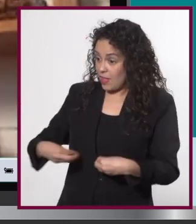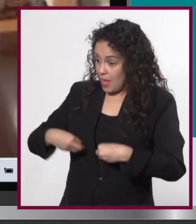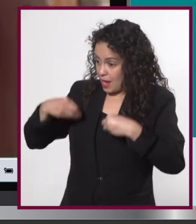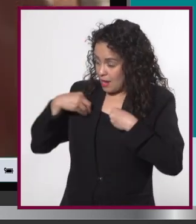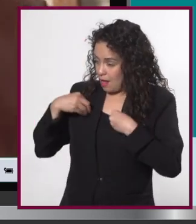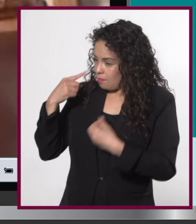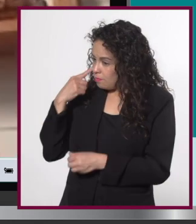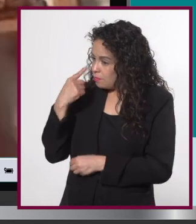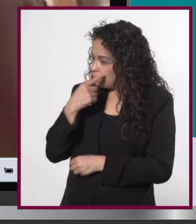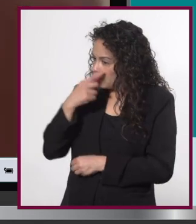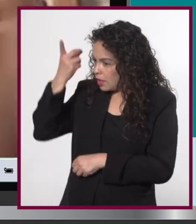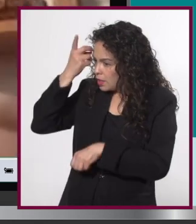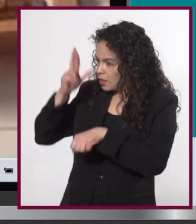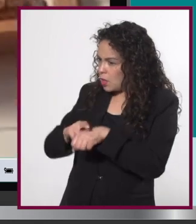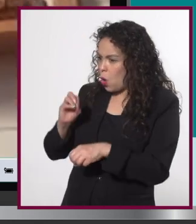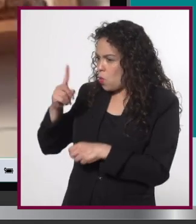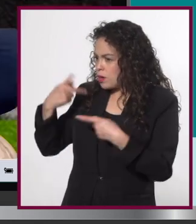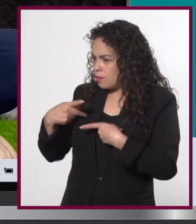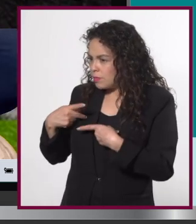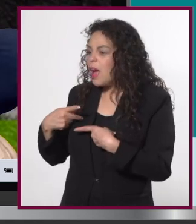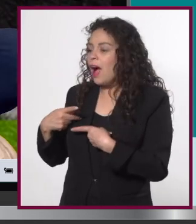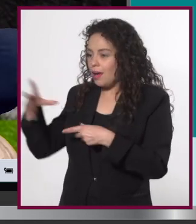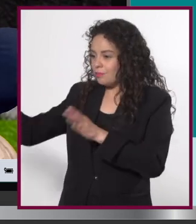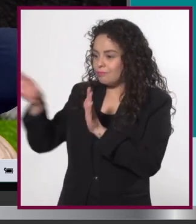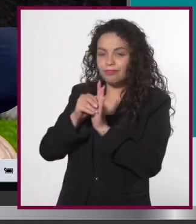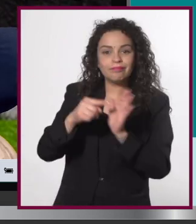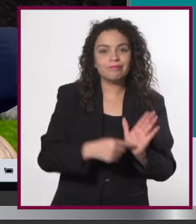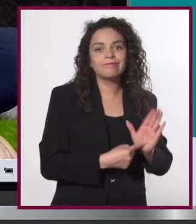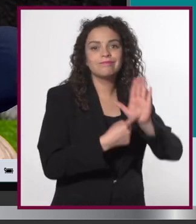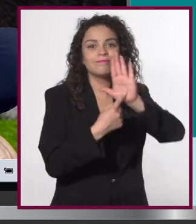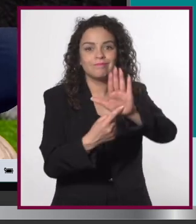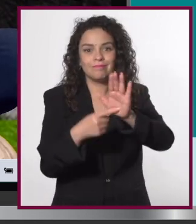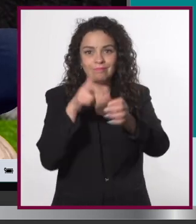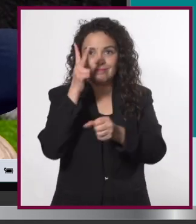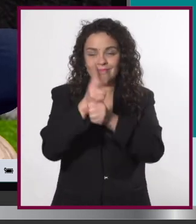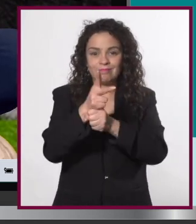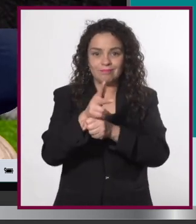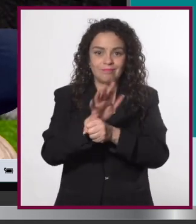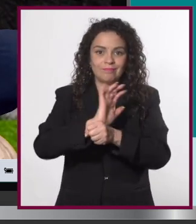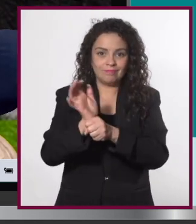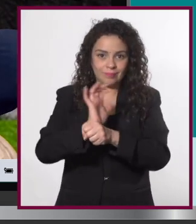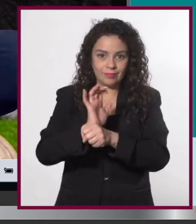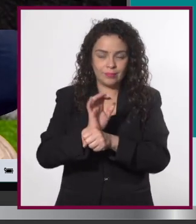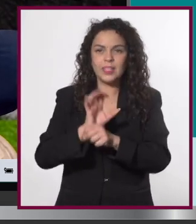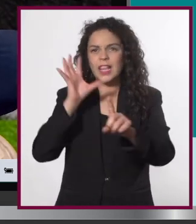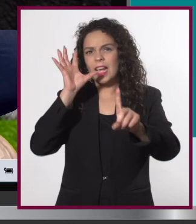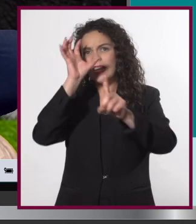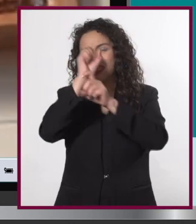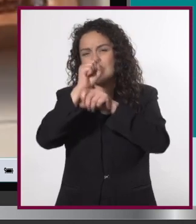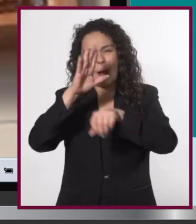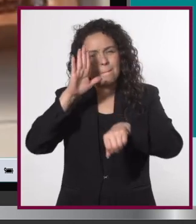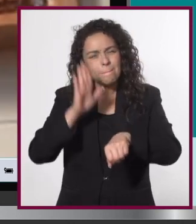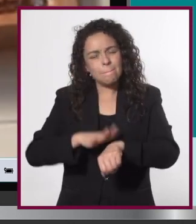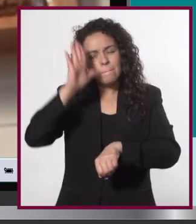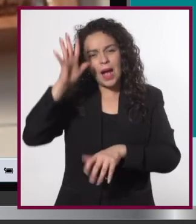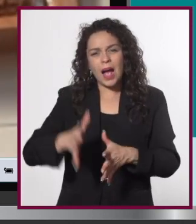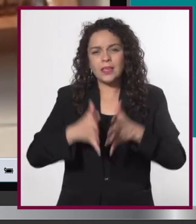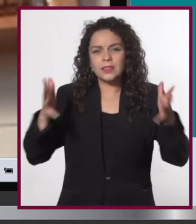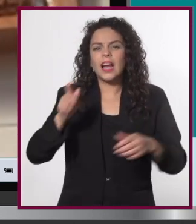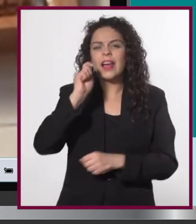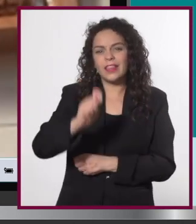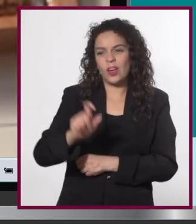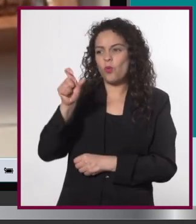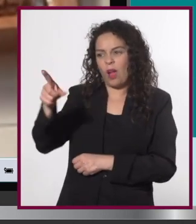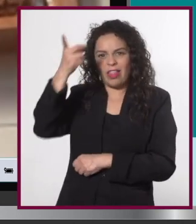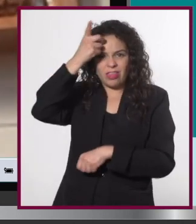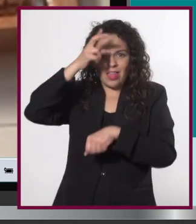los ojos de un director o de una persona. ¿Cuáles son los más grandes retos como director? Son varios, ¿no? Desde